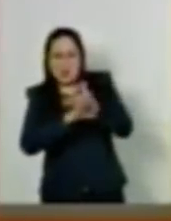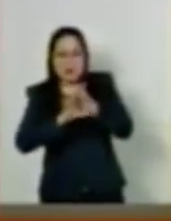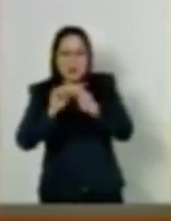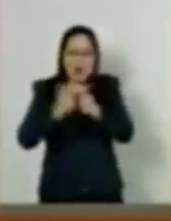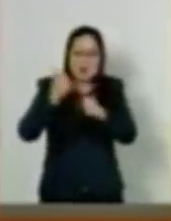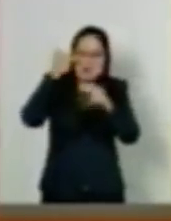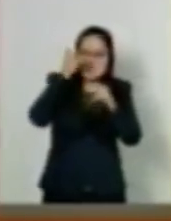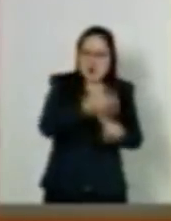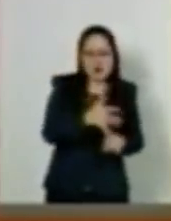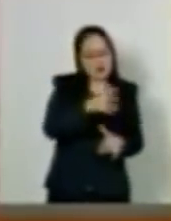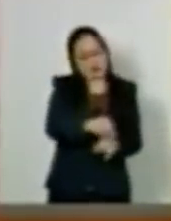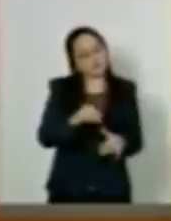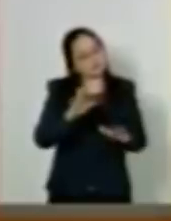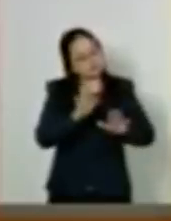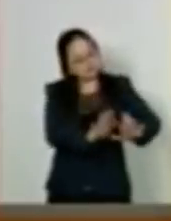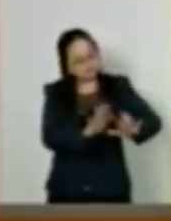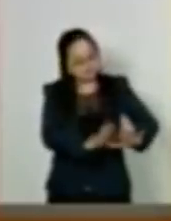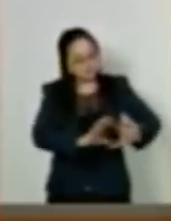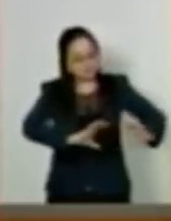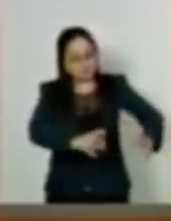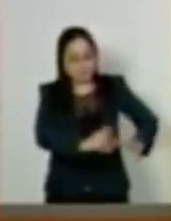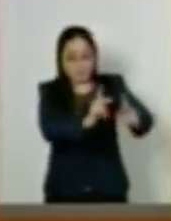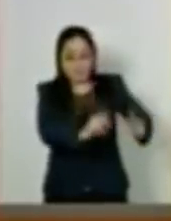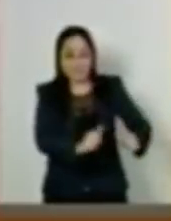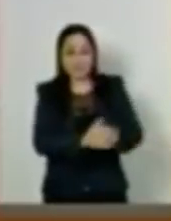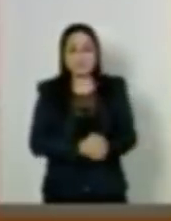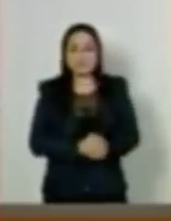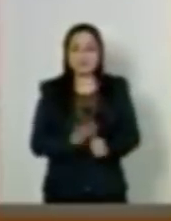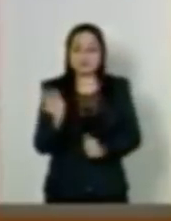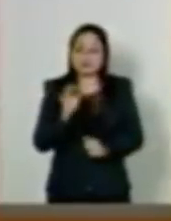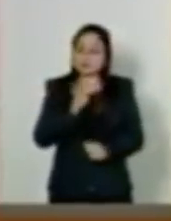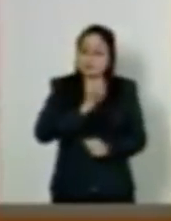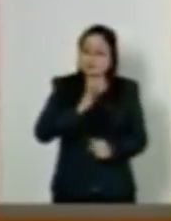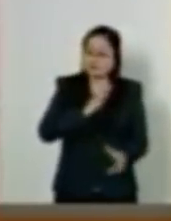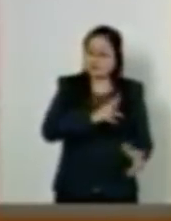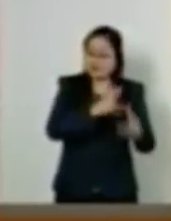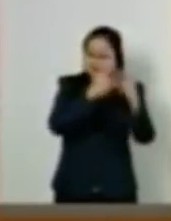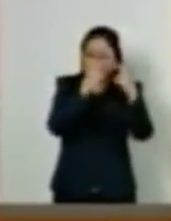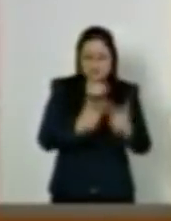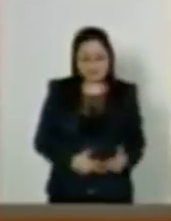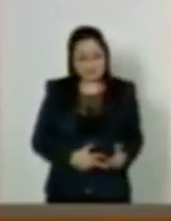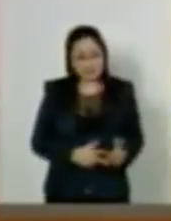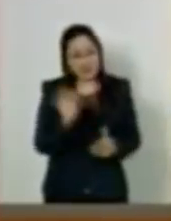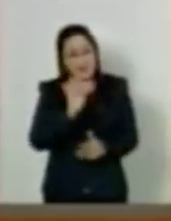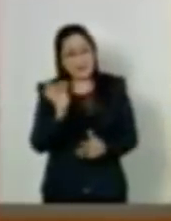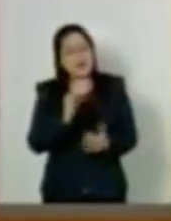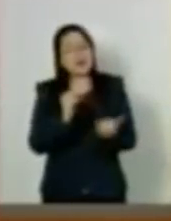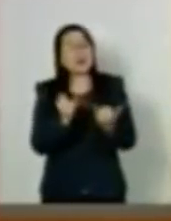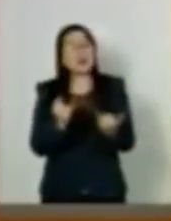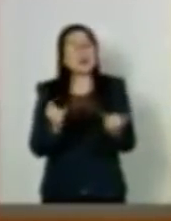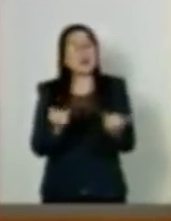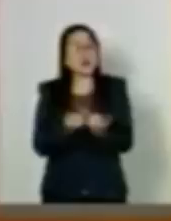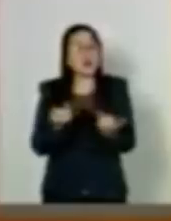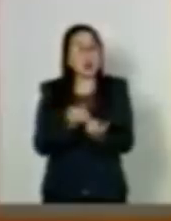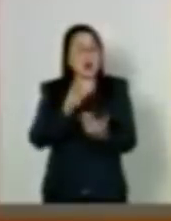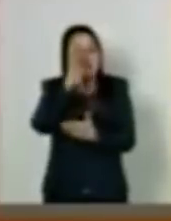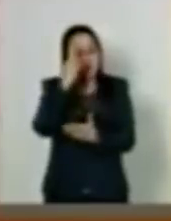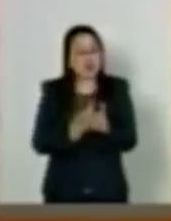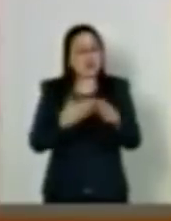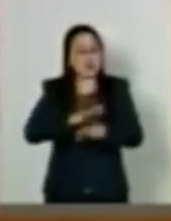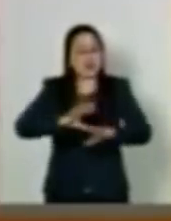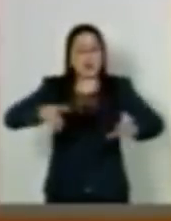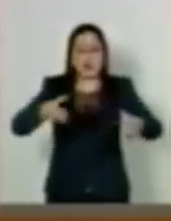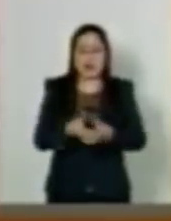agresiva, hacer uso de su potencial y capacidad destructiva, pero además viola ese despliegue de fuerzas